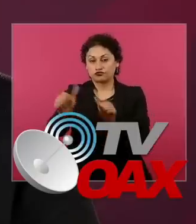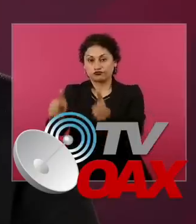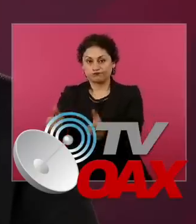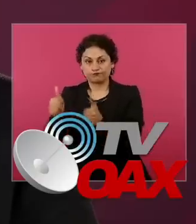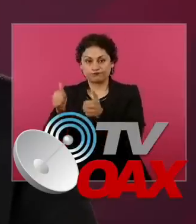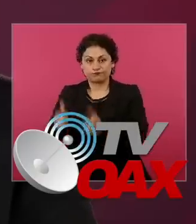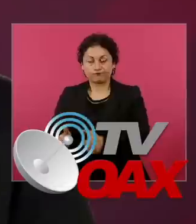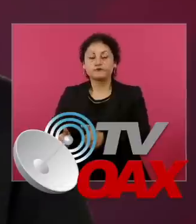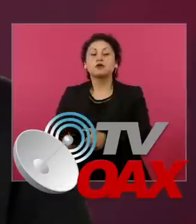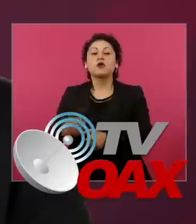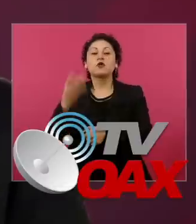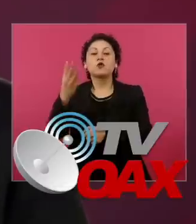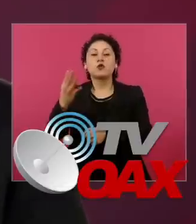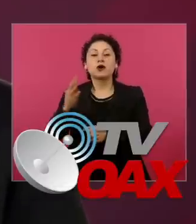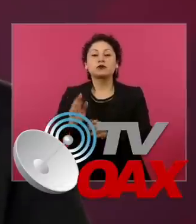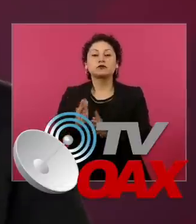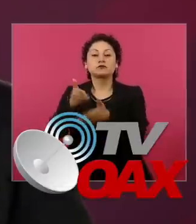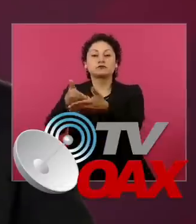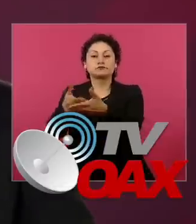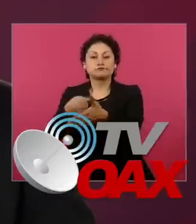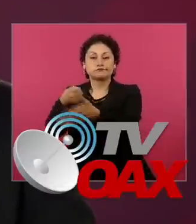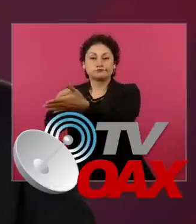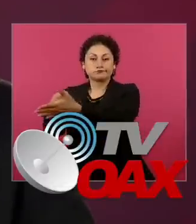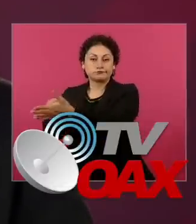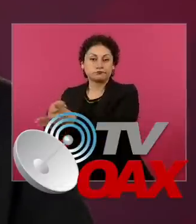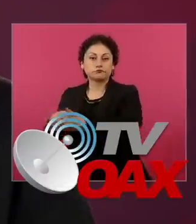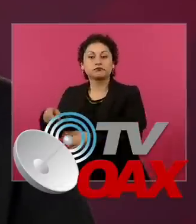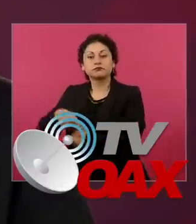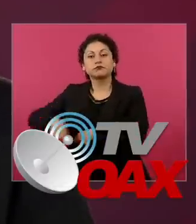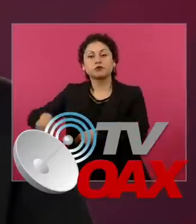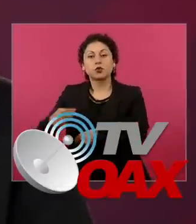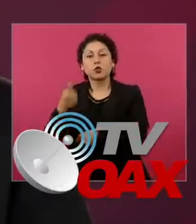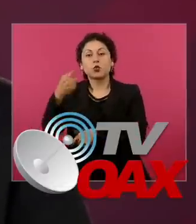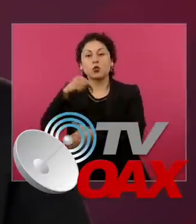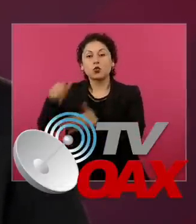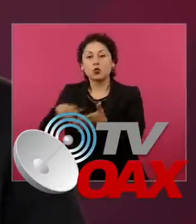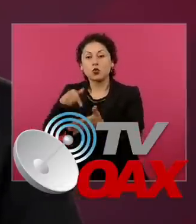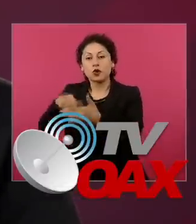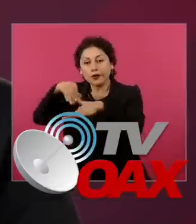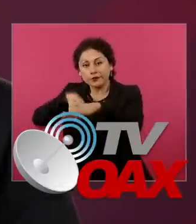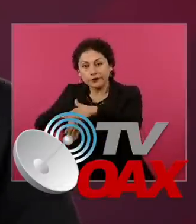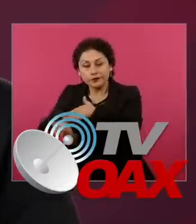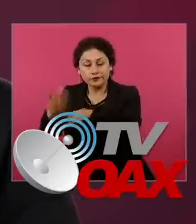como una cochera y una base de mantenimiento en la estación de Tella.